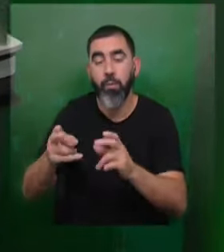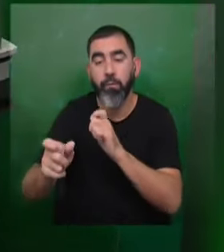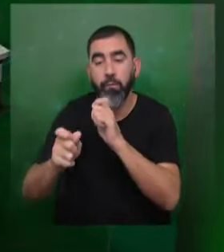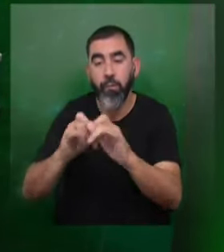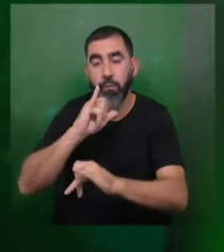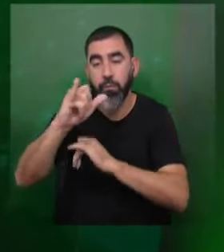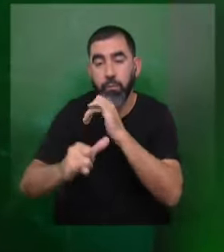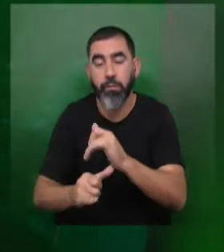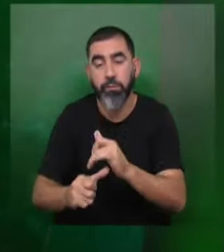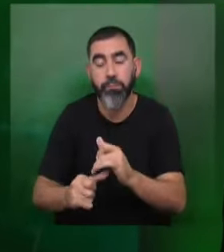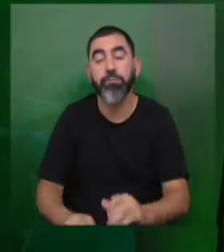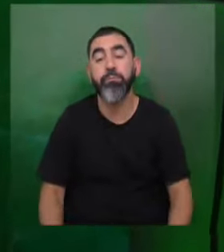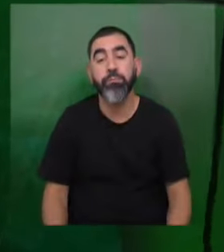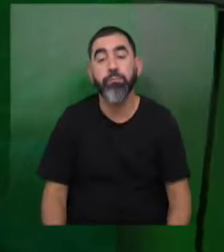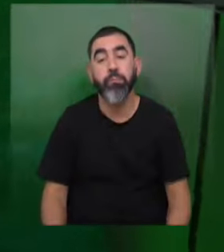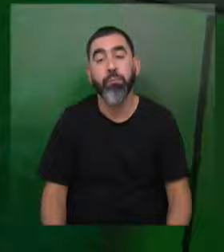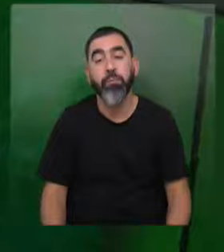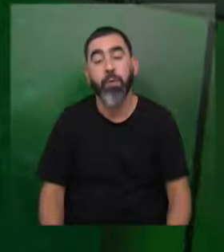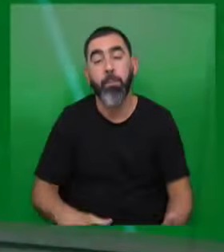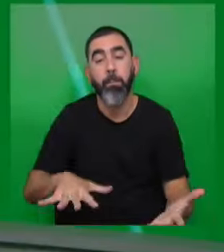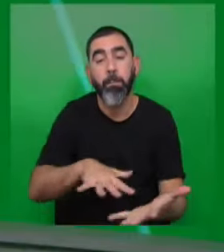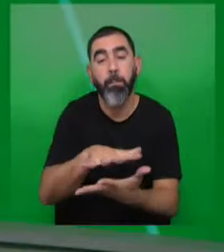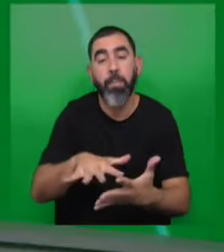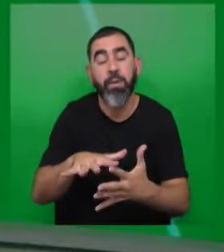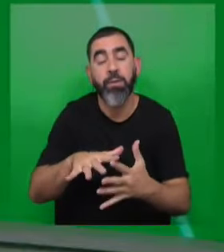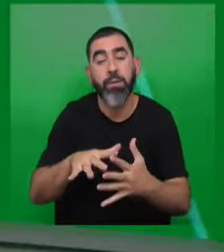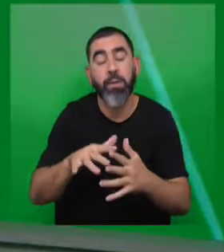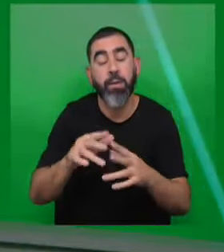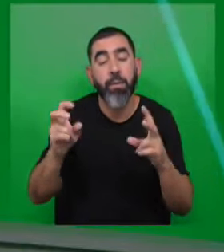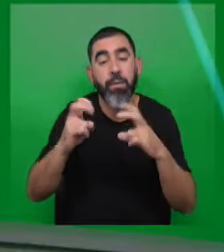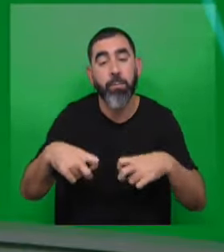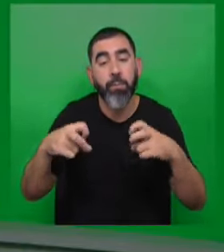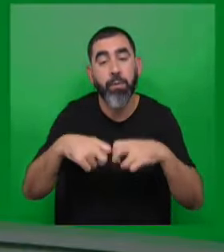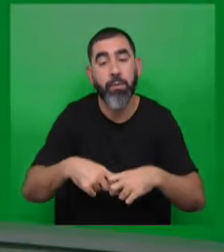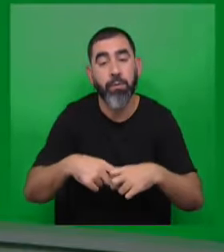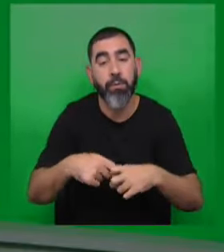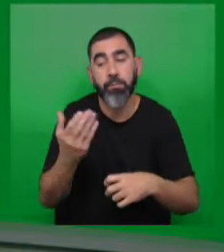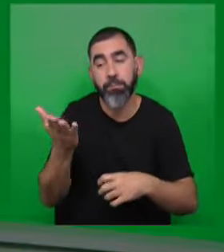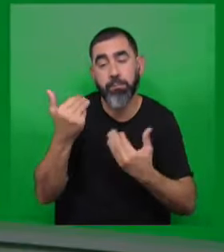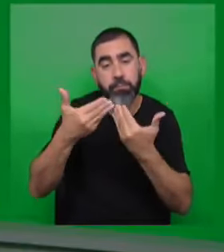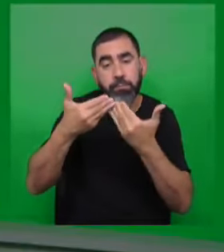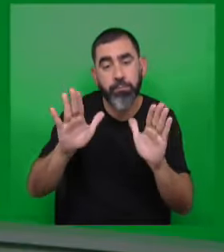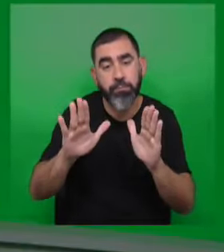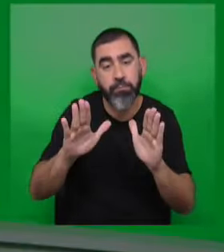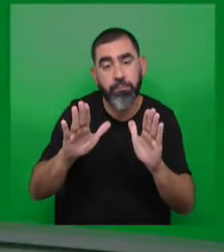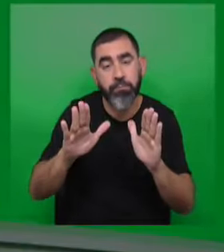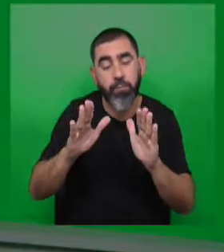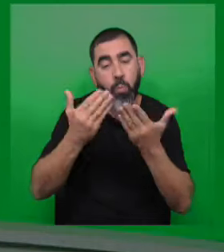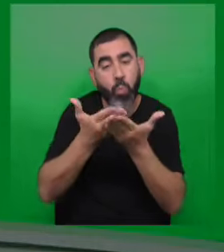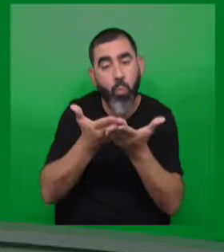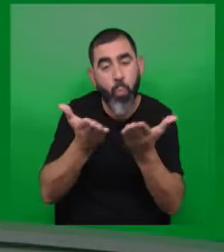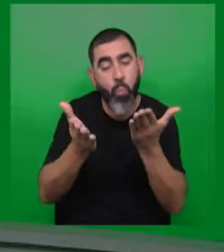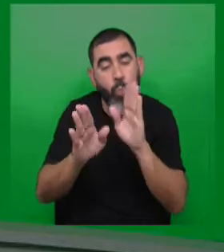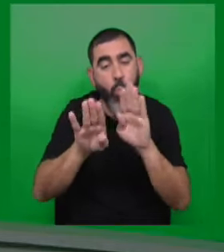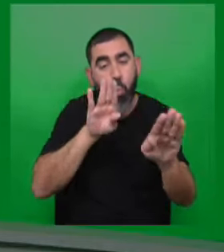Continuamos con información y nos vamos ahora a la Plaza Independencia. Hace algunas horas allí se inauguró una muestra